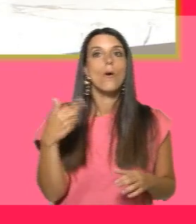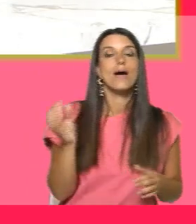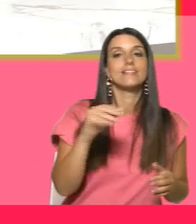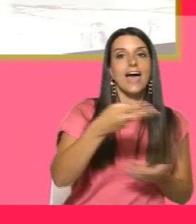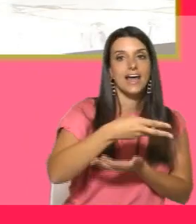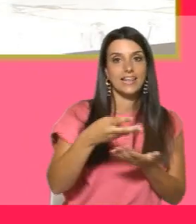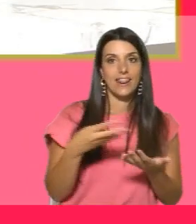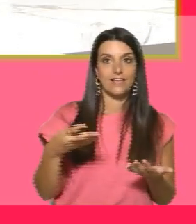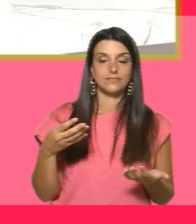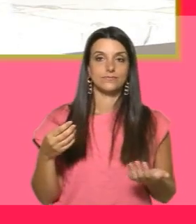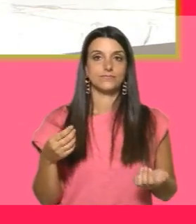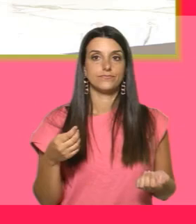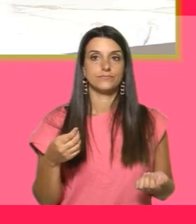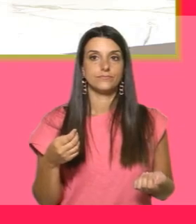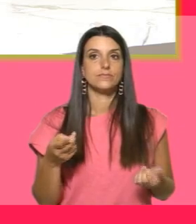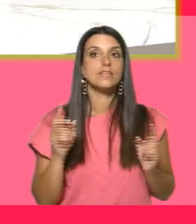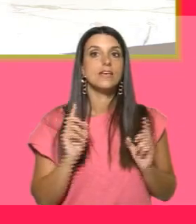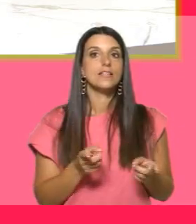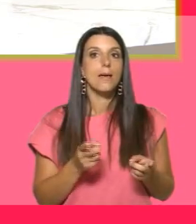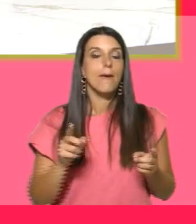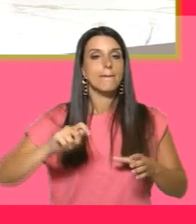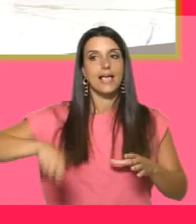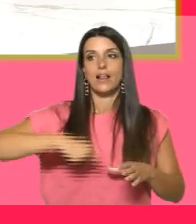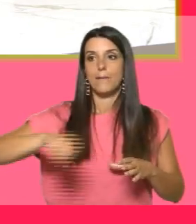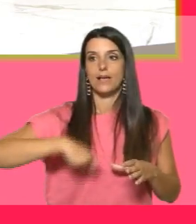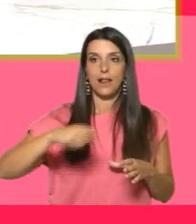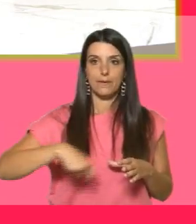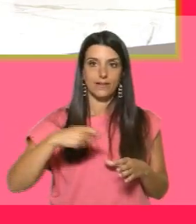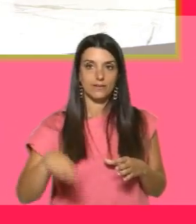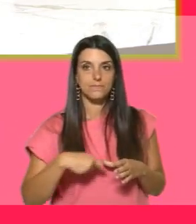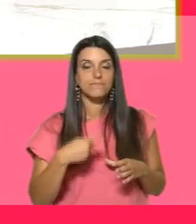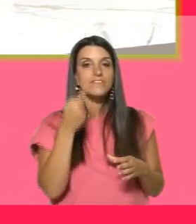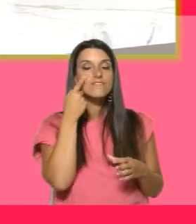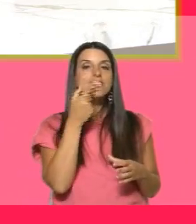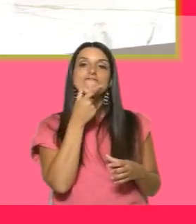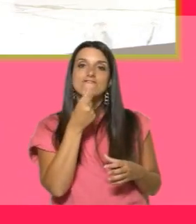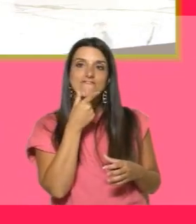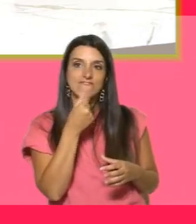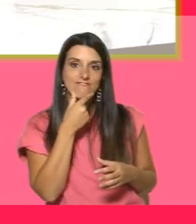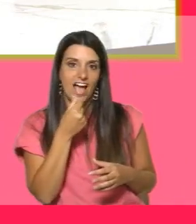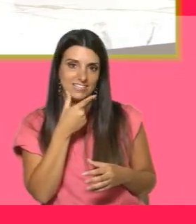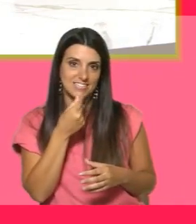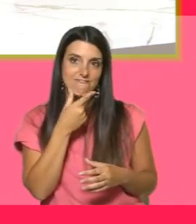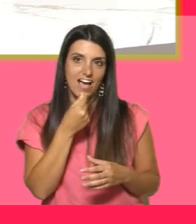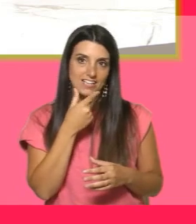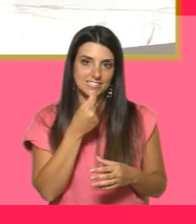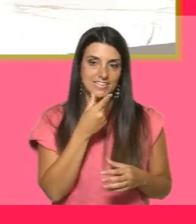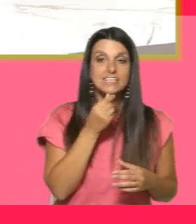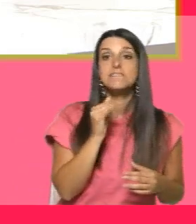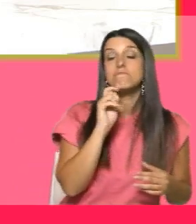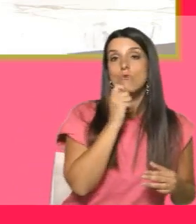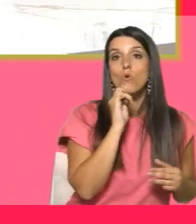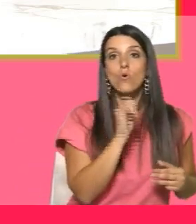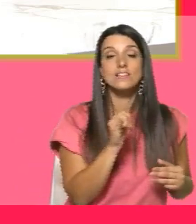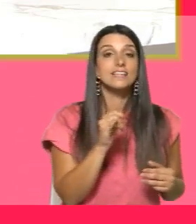harina. Y acá vamos mezclando. Viste que es fácil, es como una receta súper fácil de hacer. Está buenísimo para